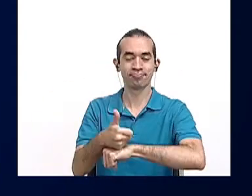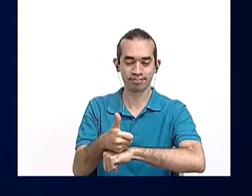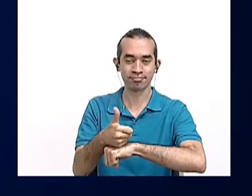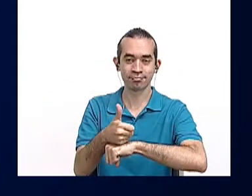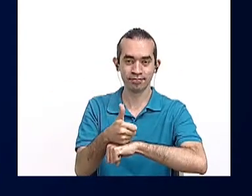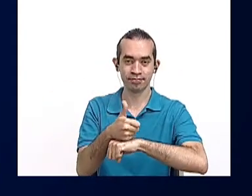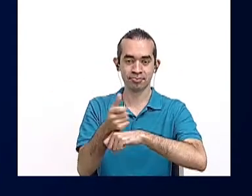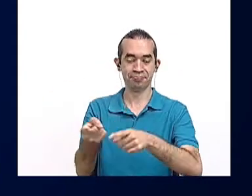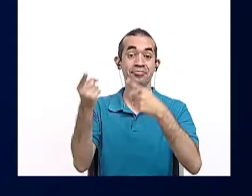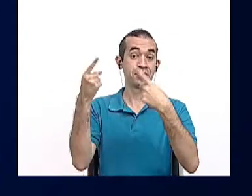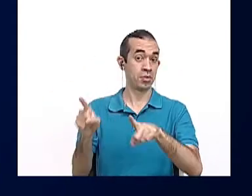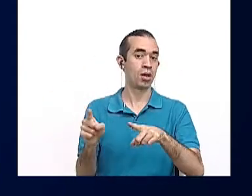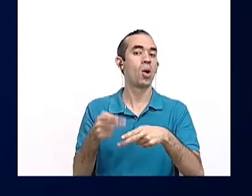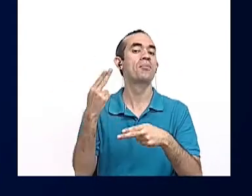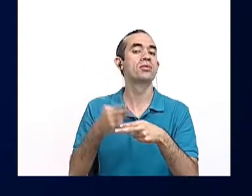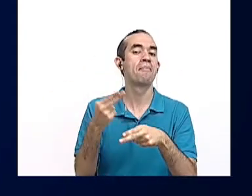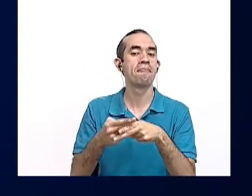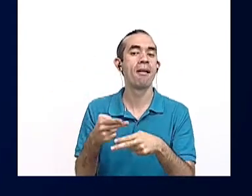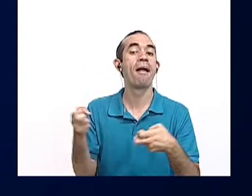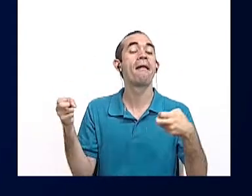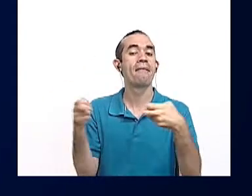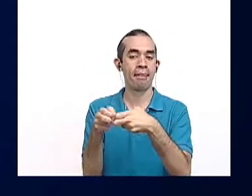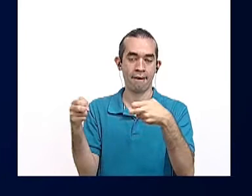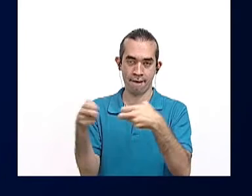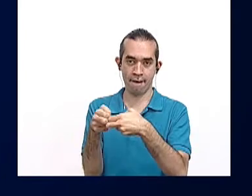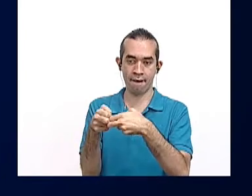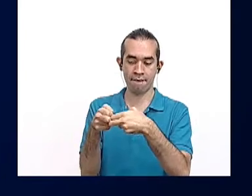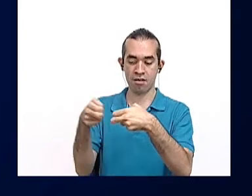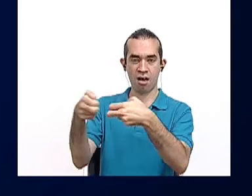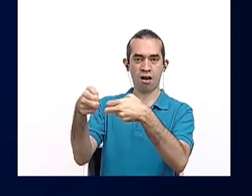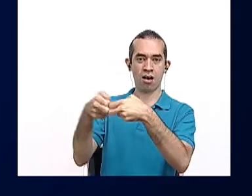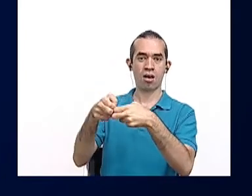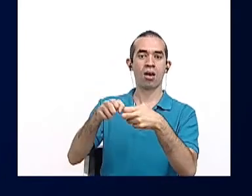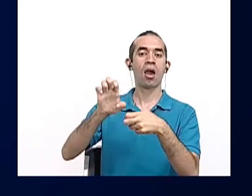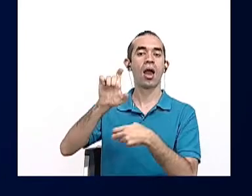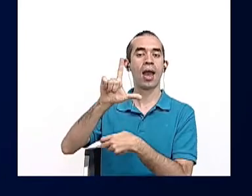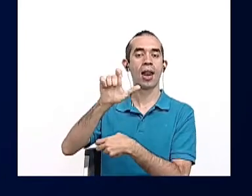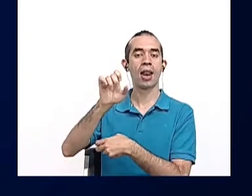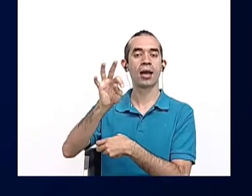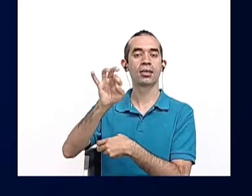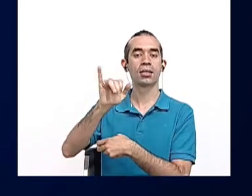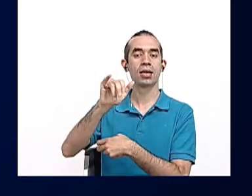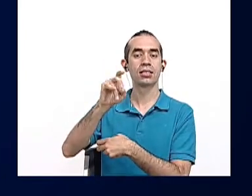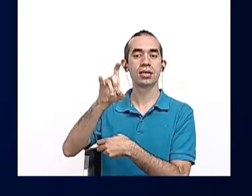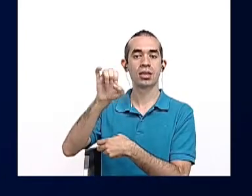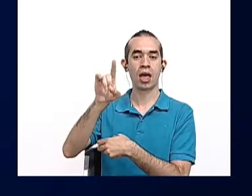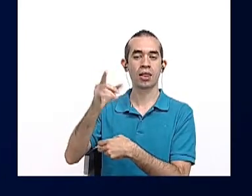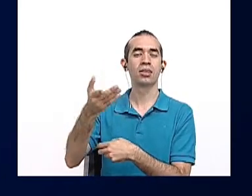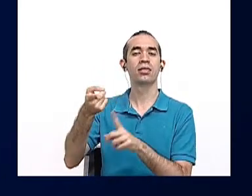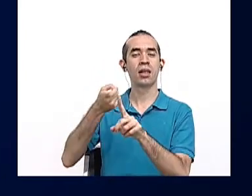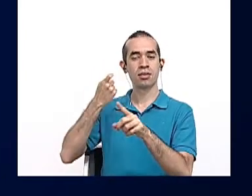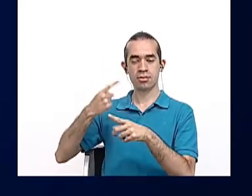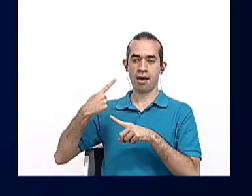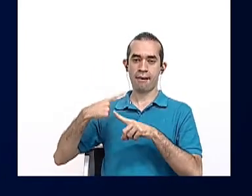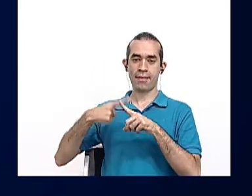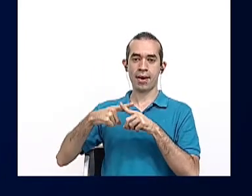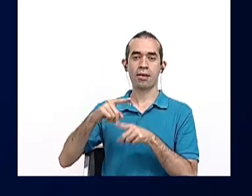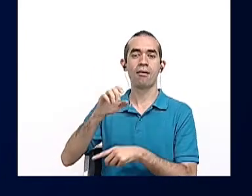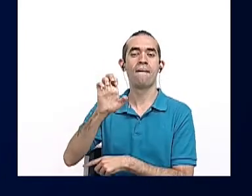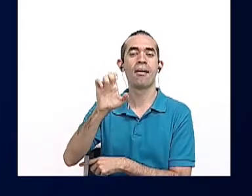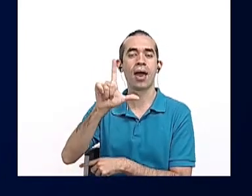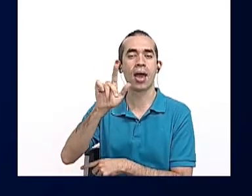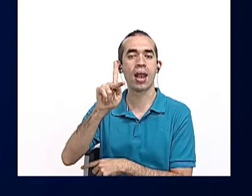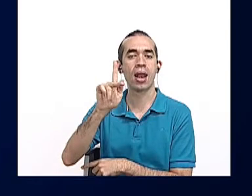este fenómeno como electricidad, porque la palabra electricidad viene del griego electrón, que significa ámbar. Es una pequeña